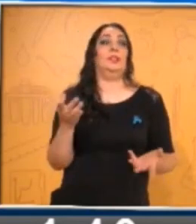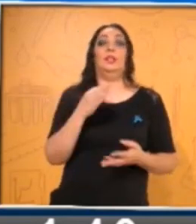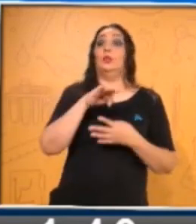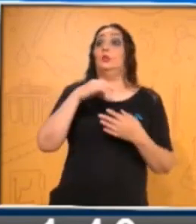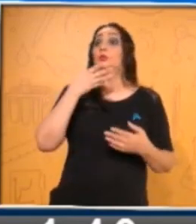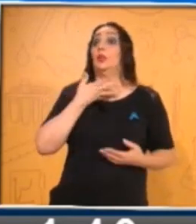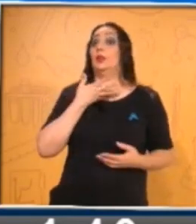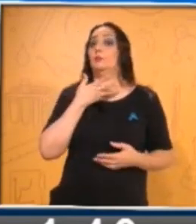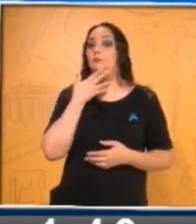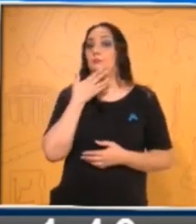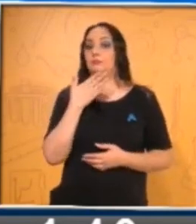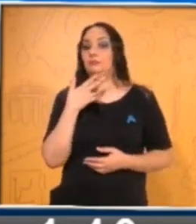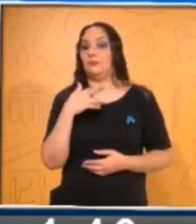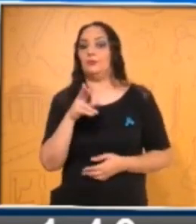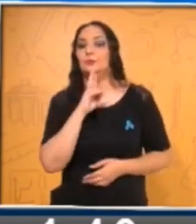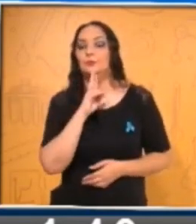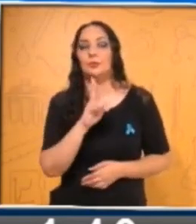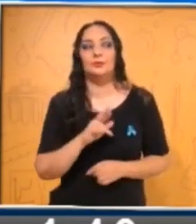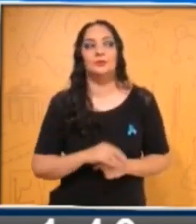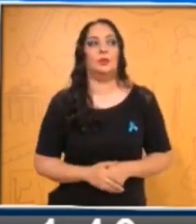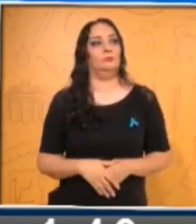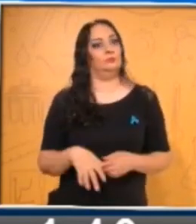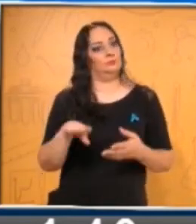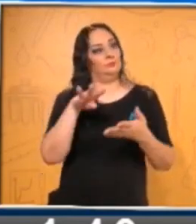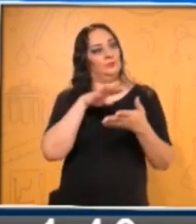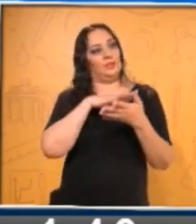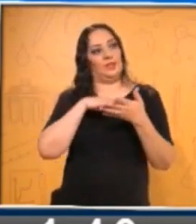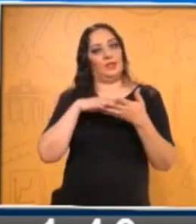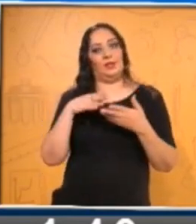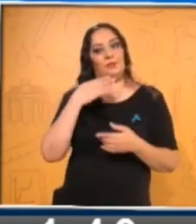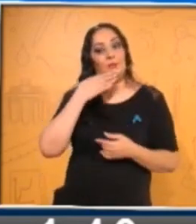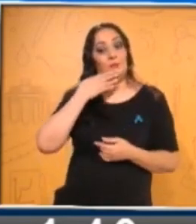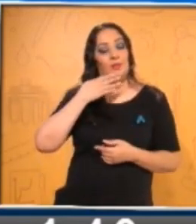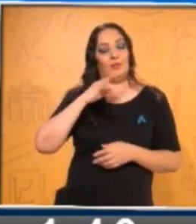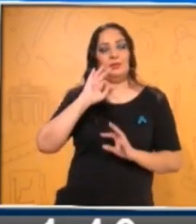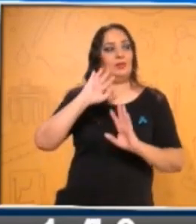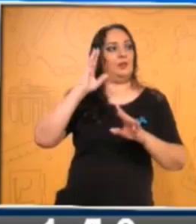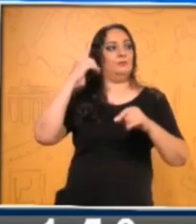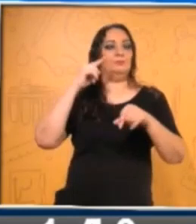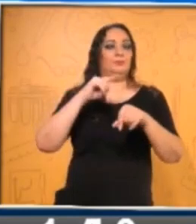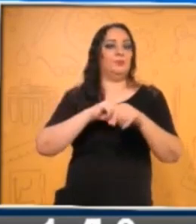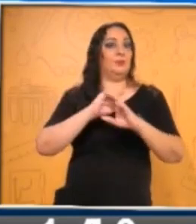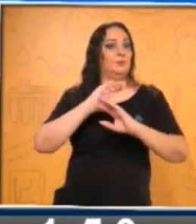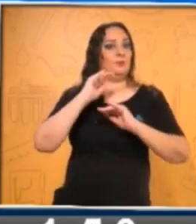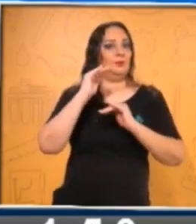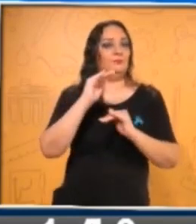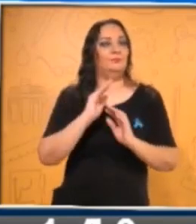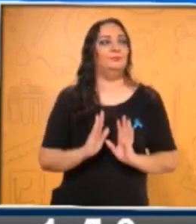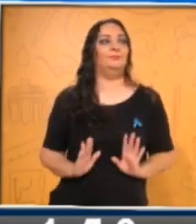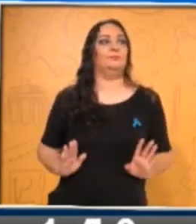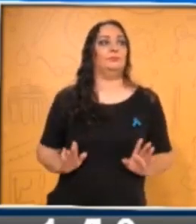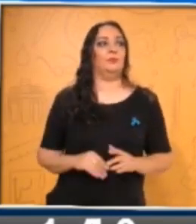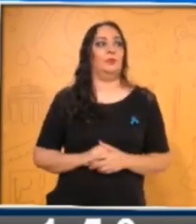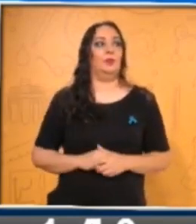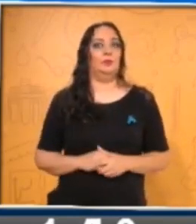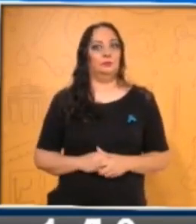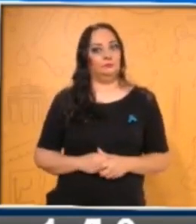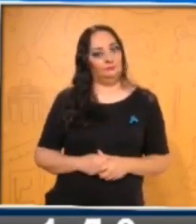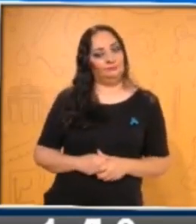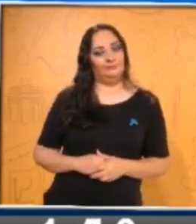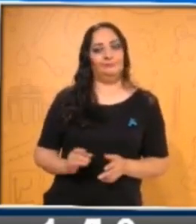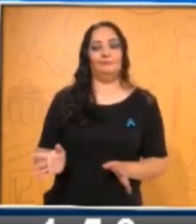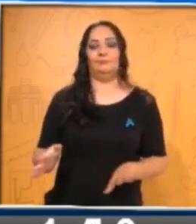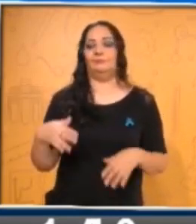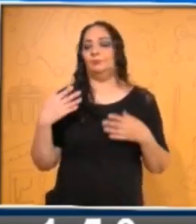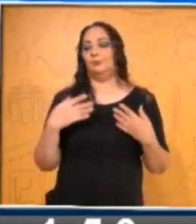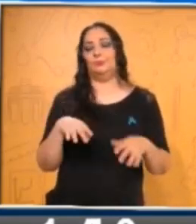buena. Lean bien cuál es la respuesta. 2, 1. Es el sueño, que todos la saquen bien. Ay,